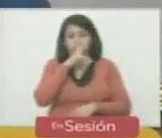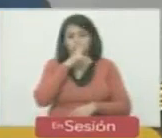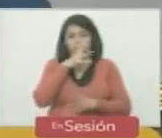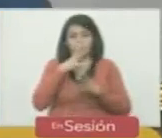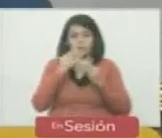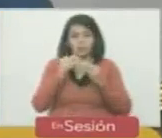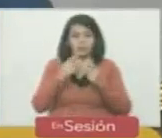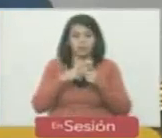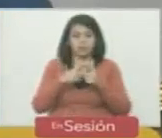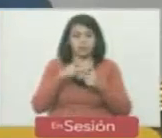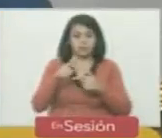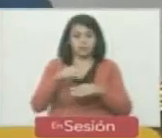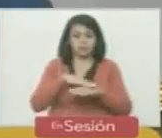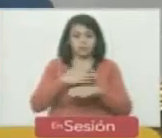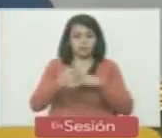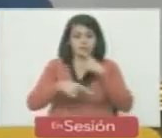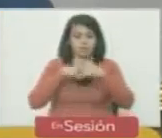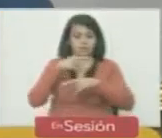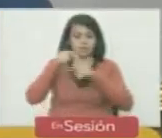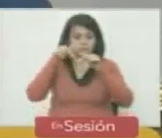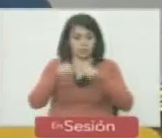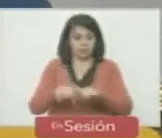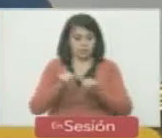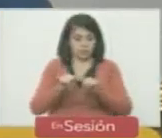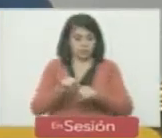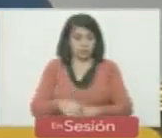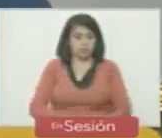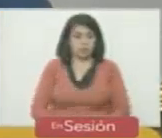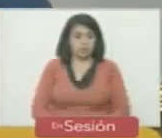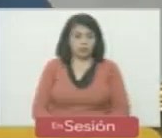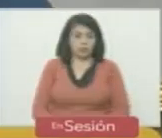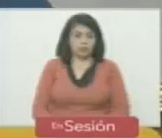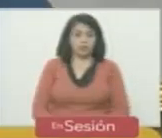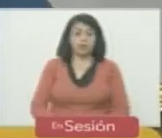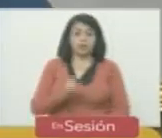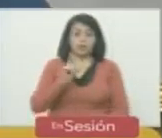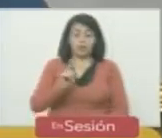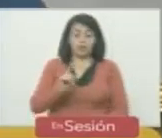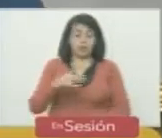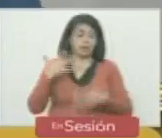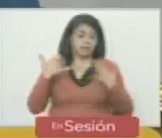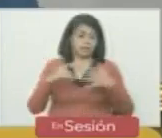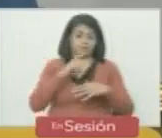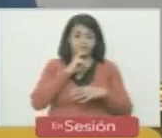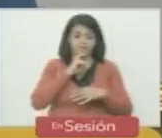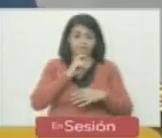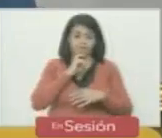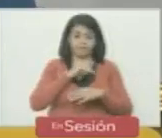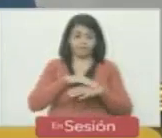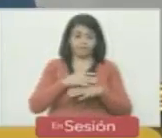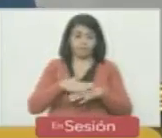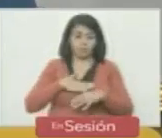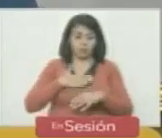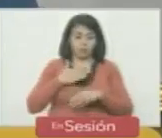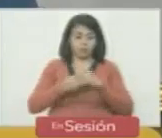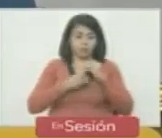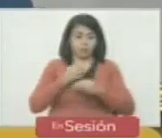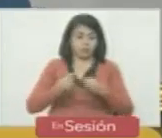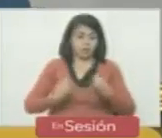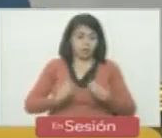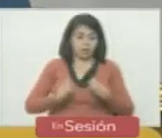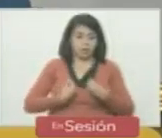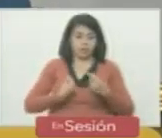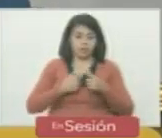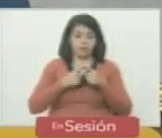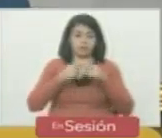infinita que a partir de ese momento pone en vilo incluso la posibilidad de vida en